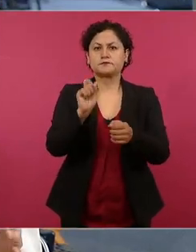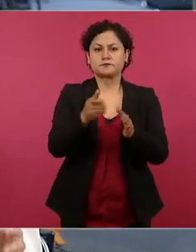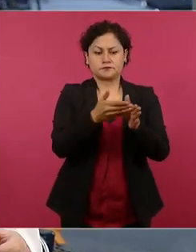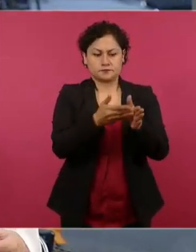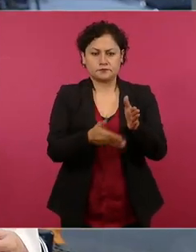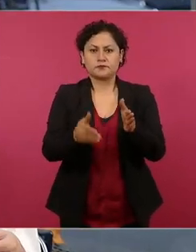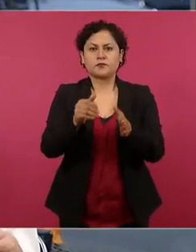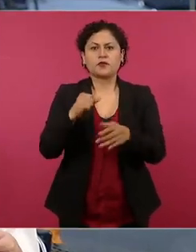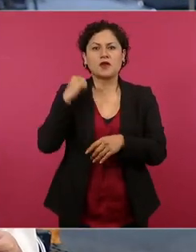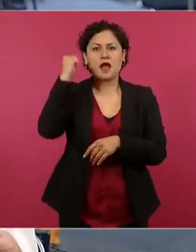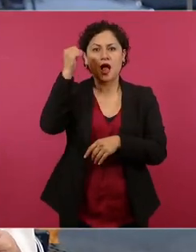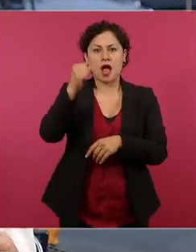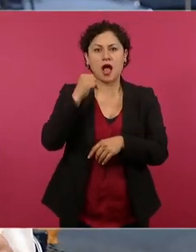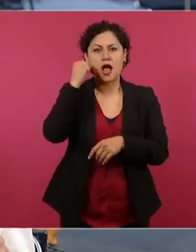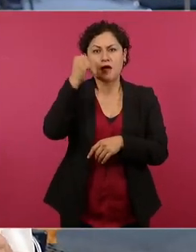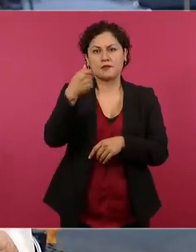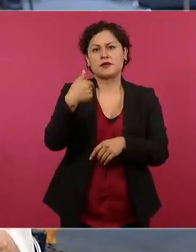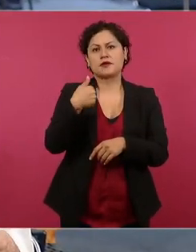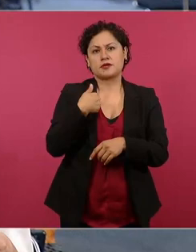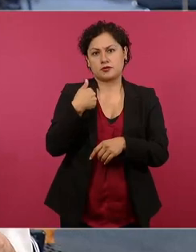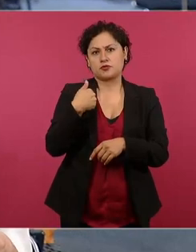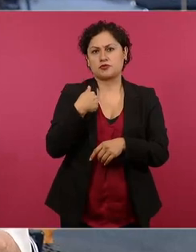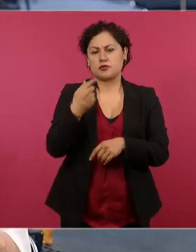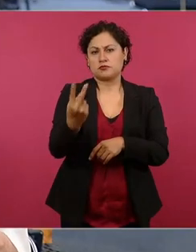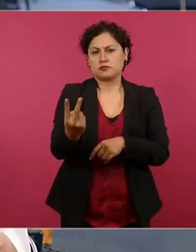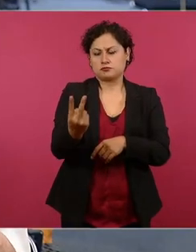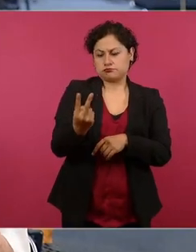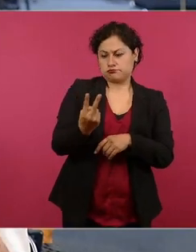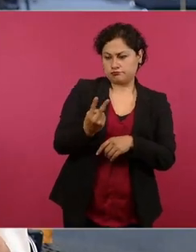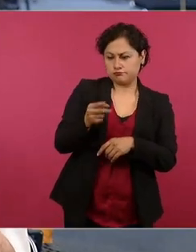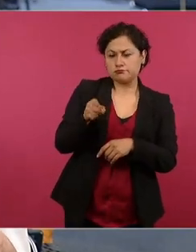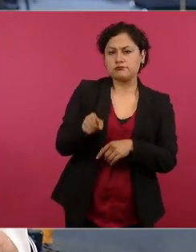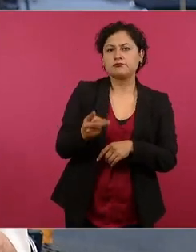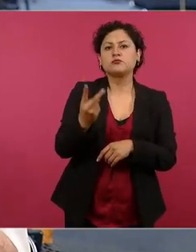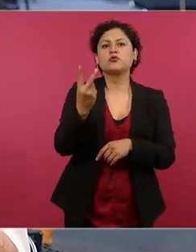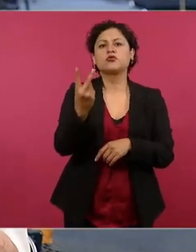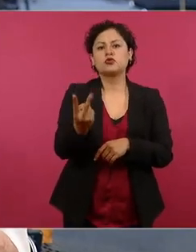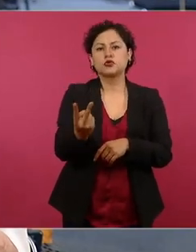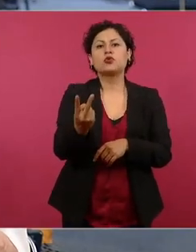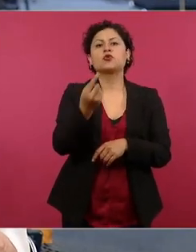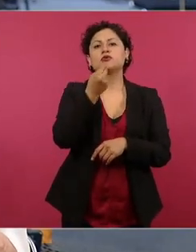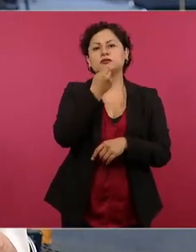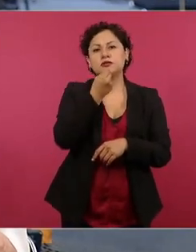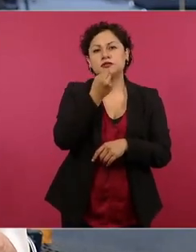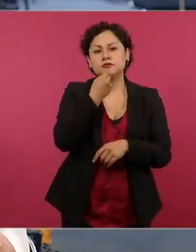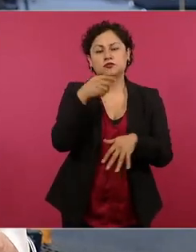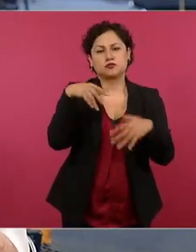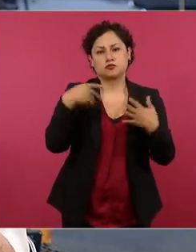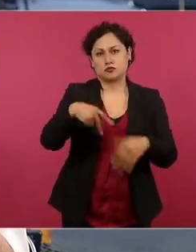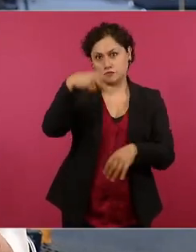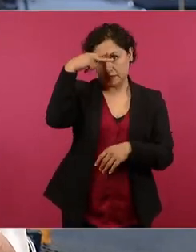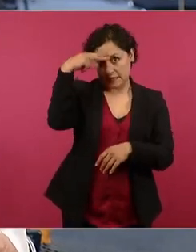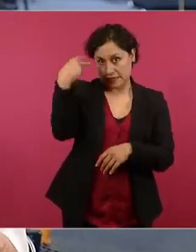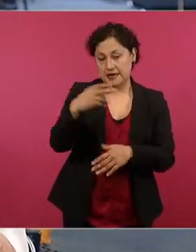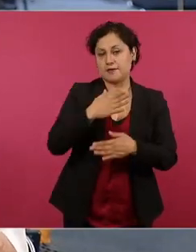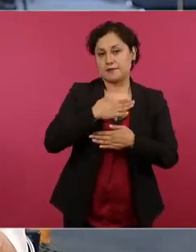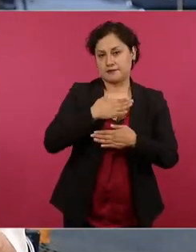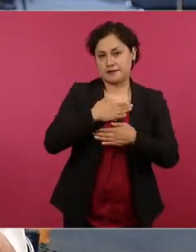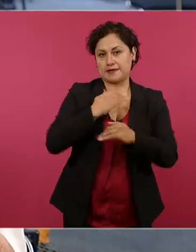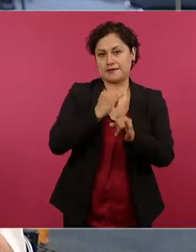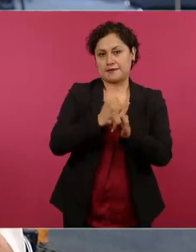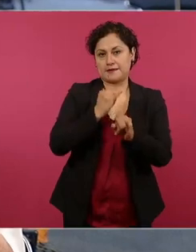tuve a dos niños, a dos promesas mexicanas en mi canal, en mi estudio, Y me